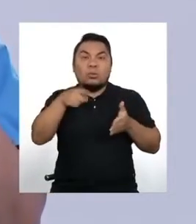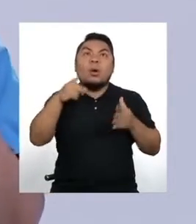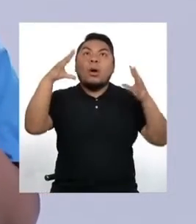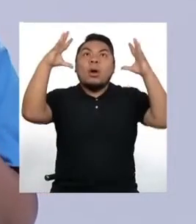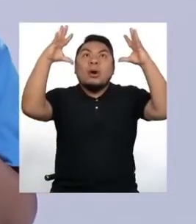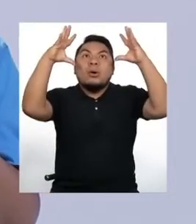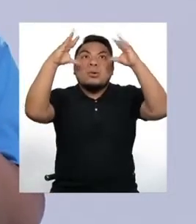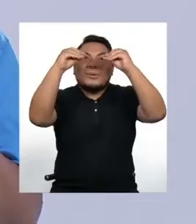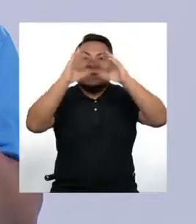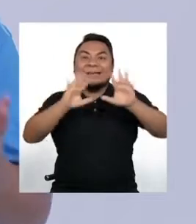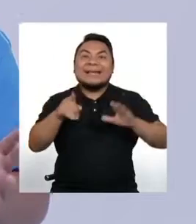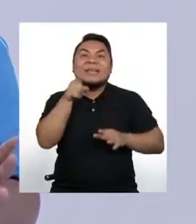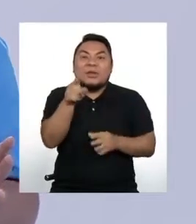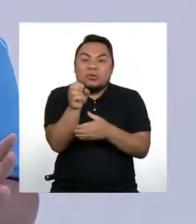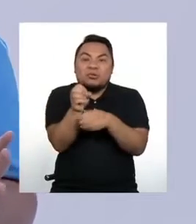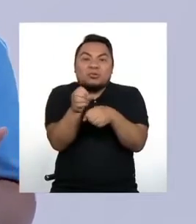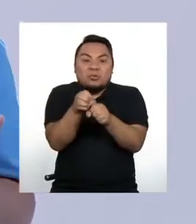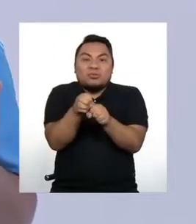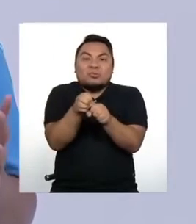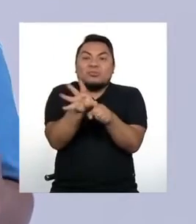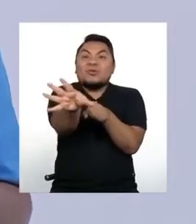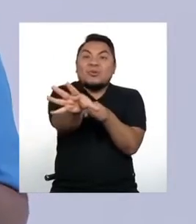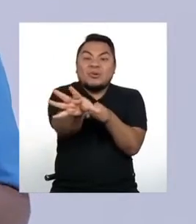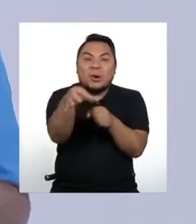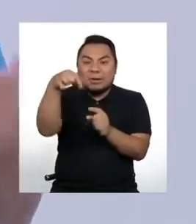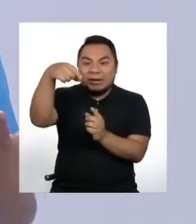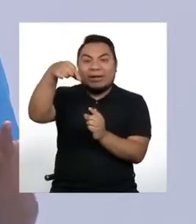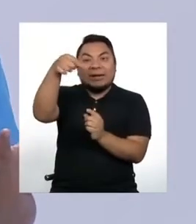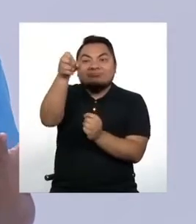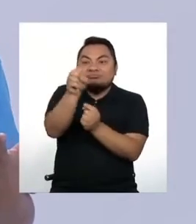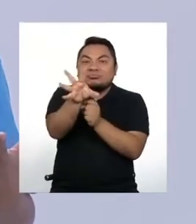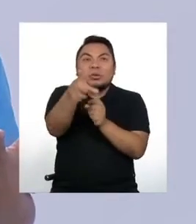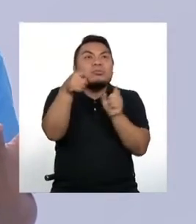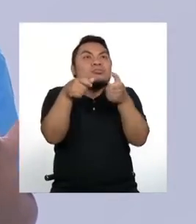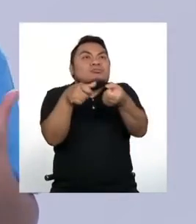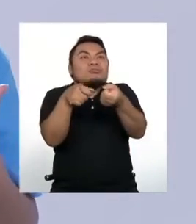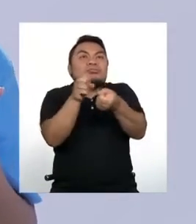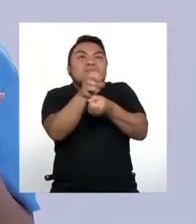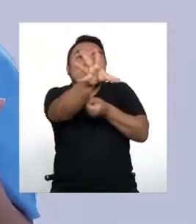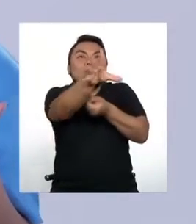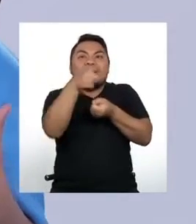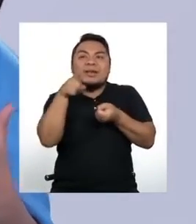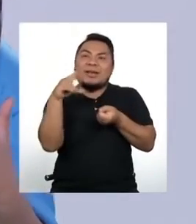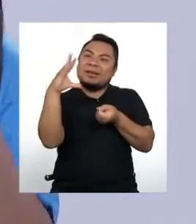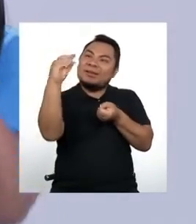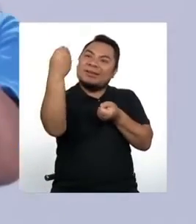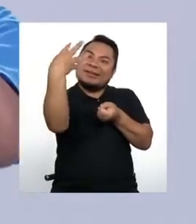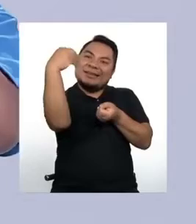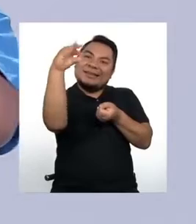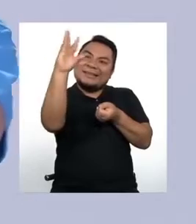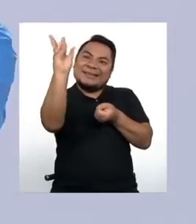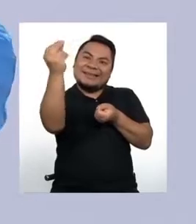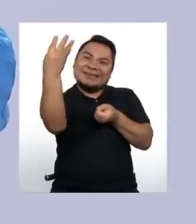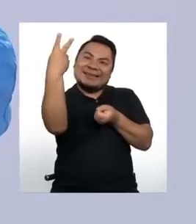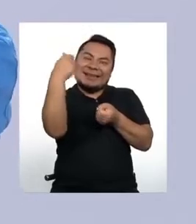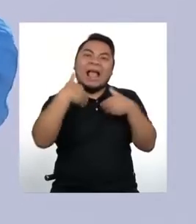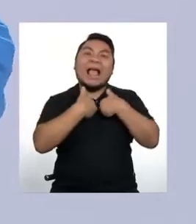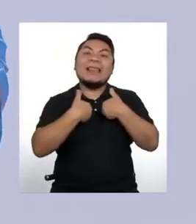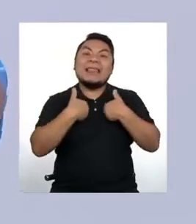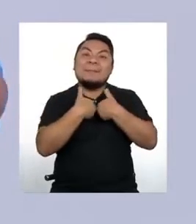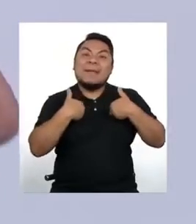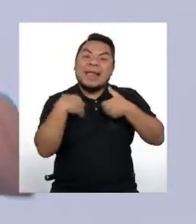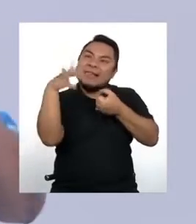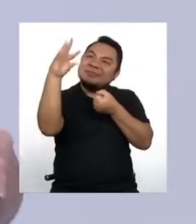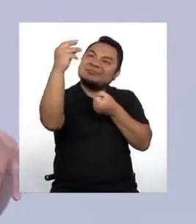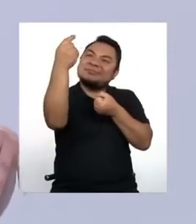el espacio y los materiales antes de cada acción. Realicen las actividades en un lugar sin ruido. Y